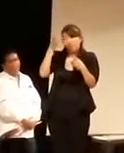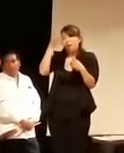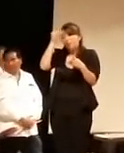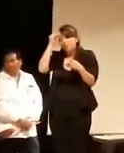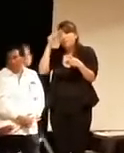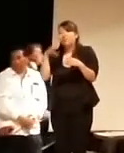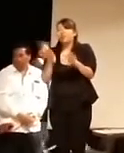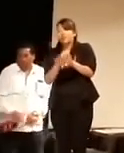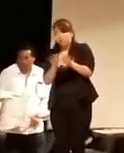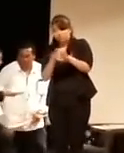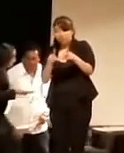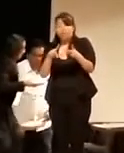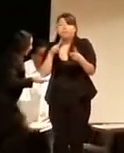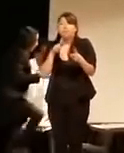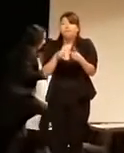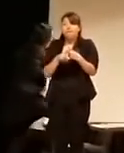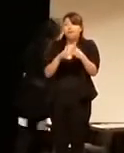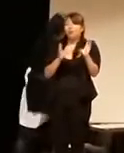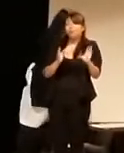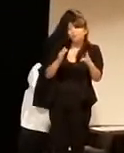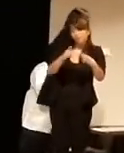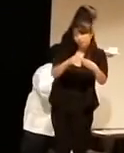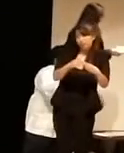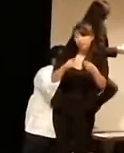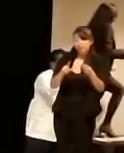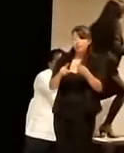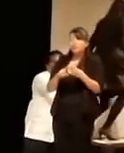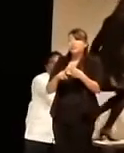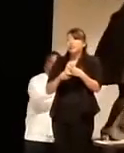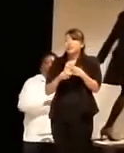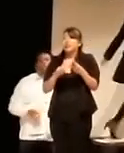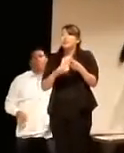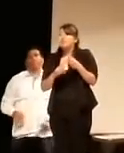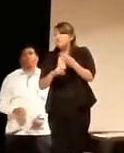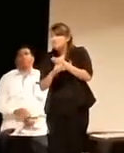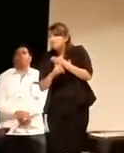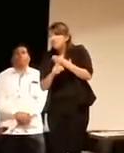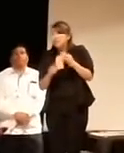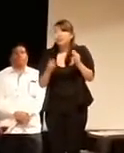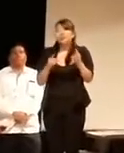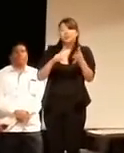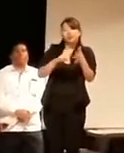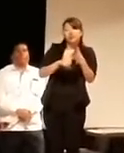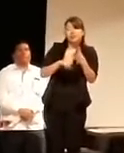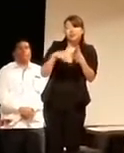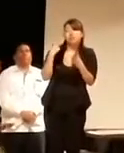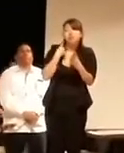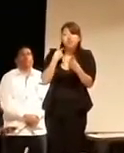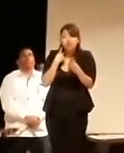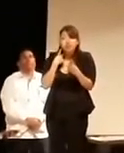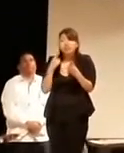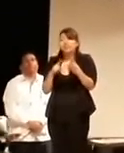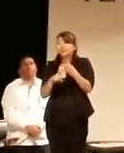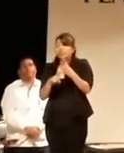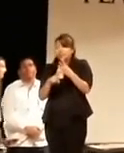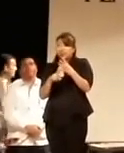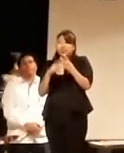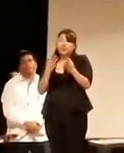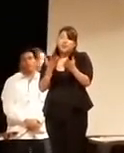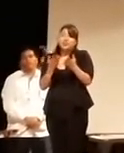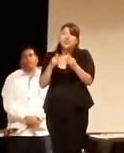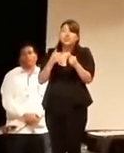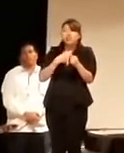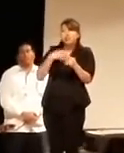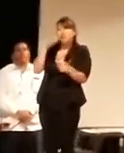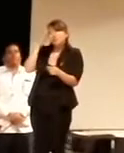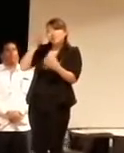que también ha sido relegado en la conformación de las políticas públicas. No podemos olvidar la frase de un